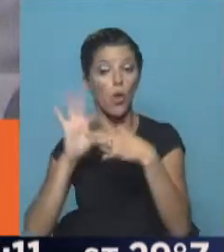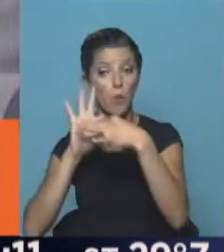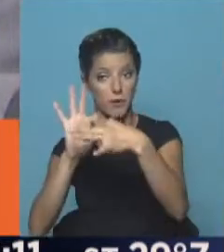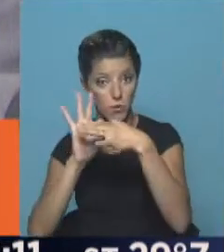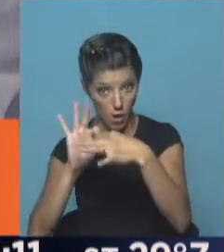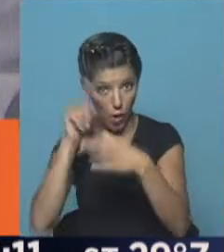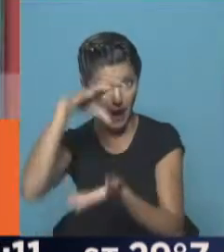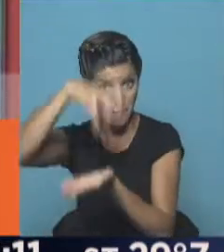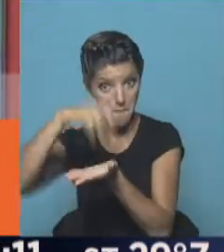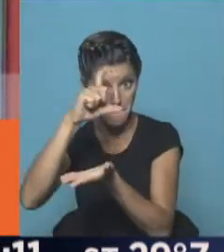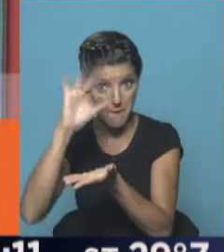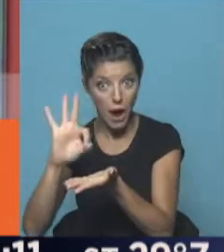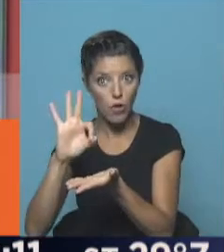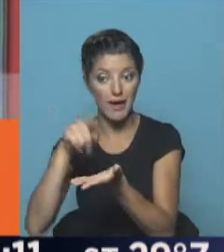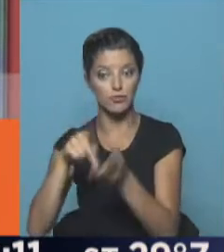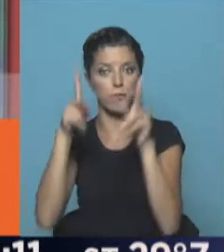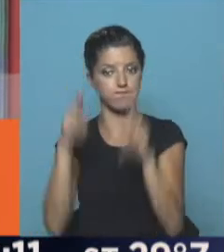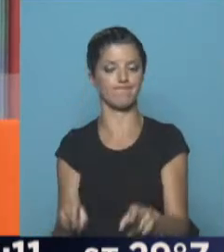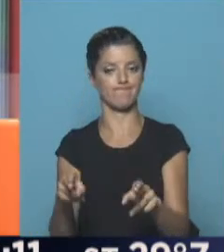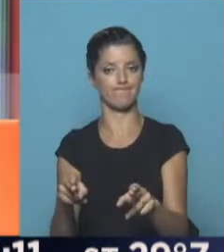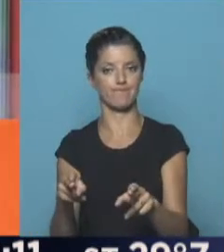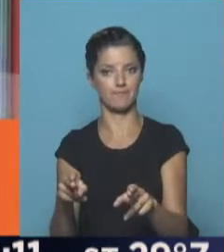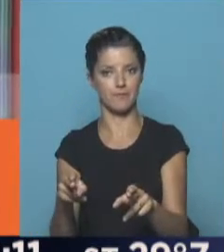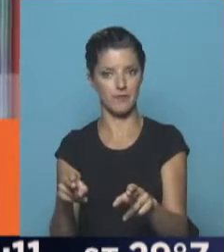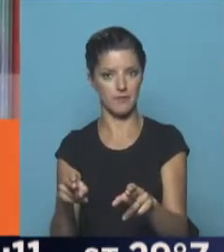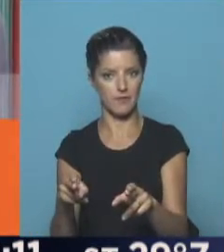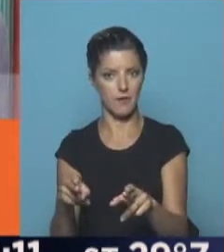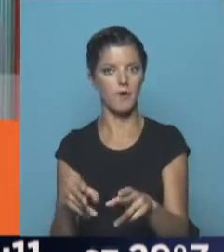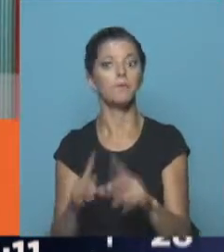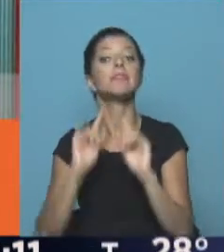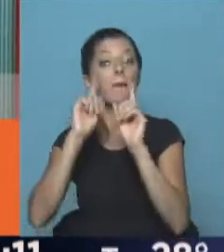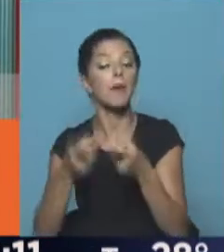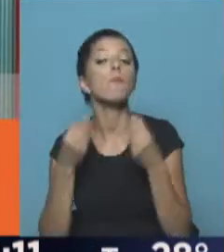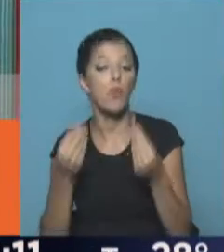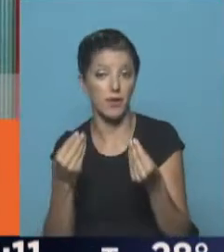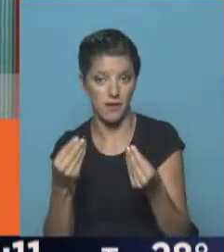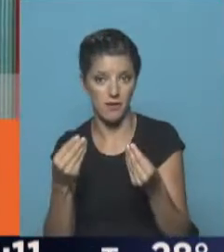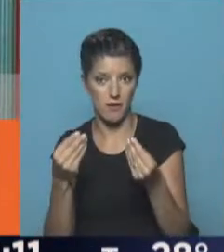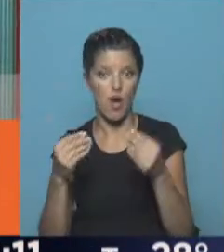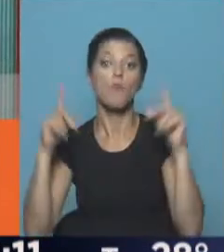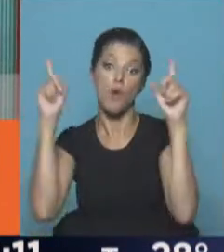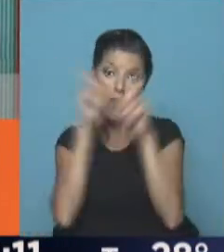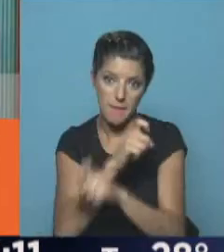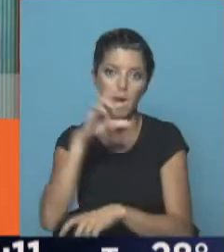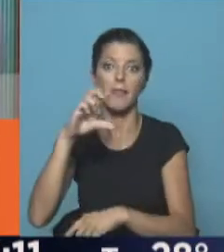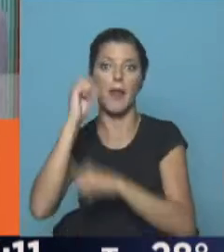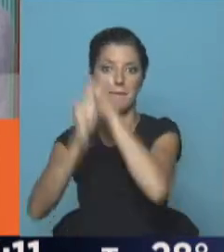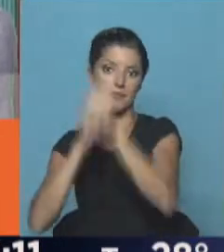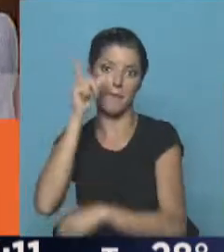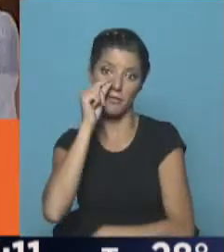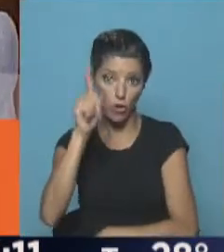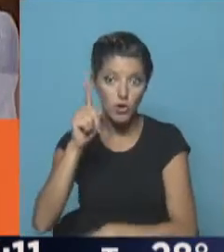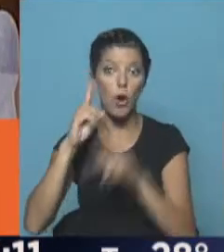sobre el bns se han cortado volviendo al tema precisamente también por la cuestión de petrobras porque